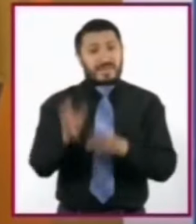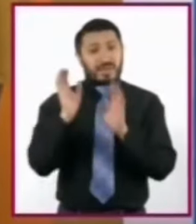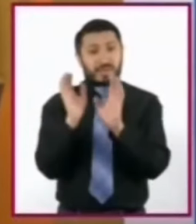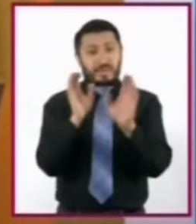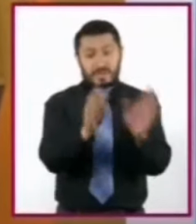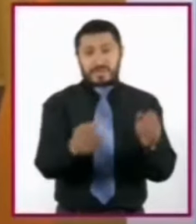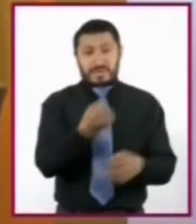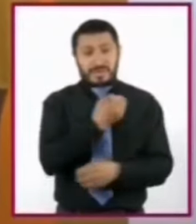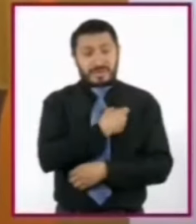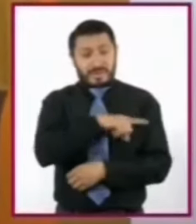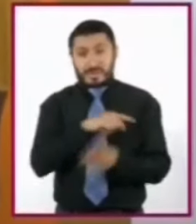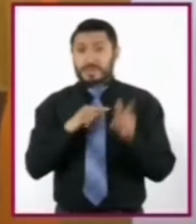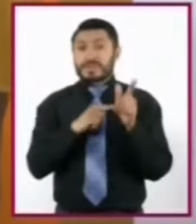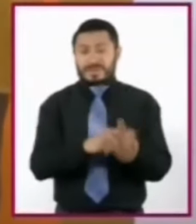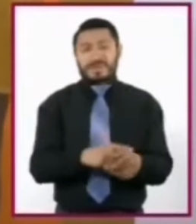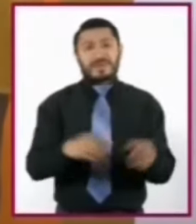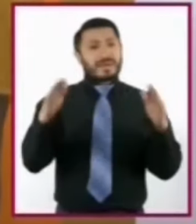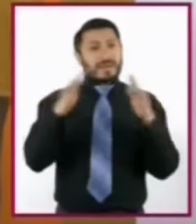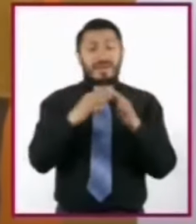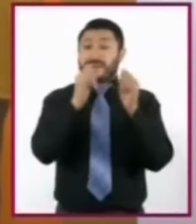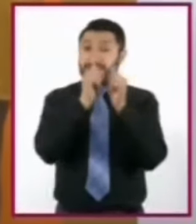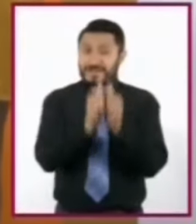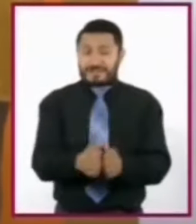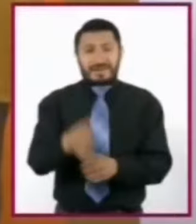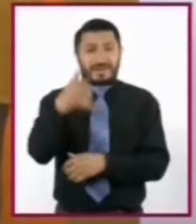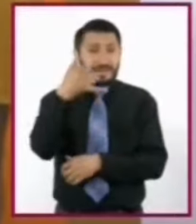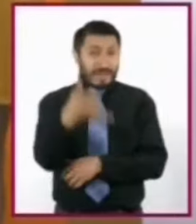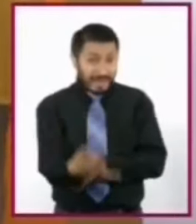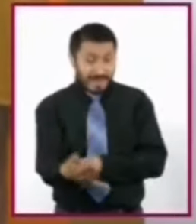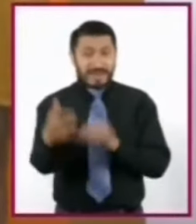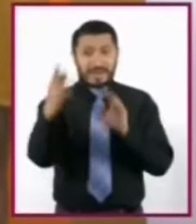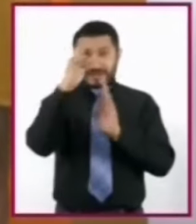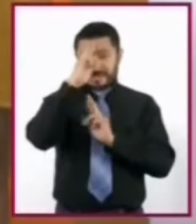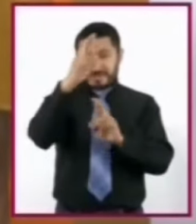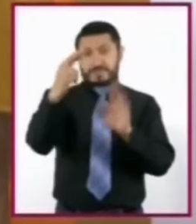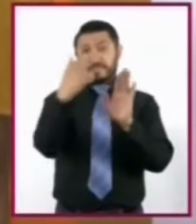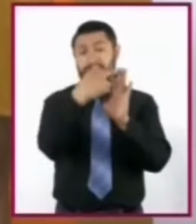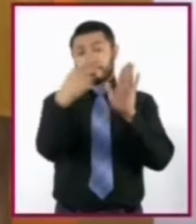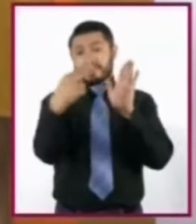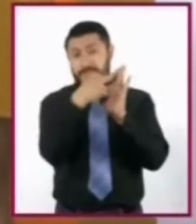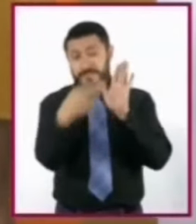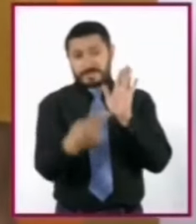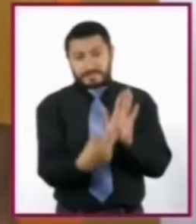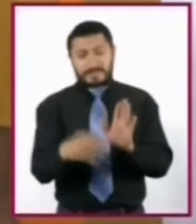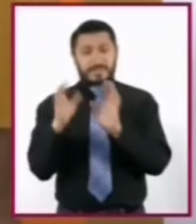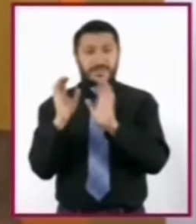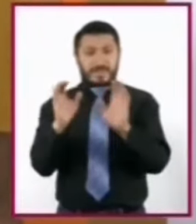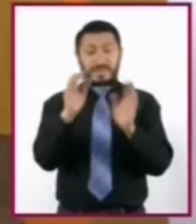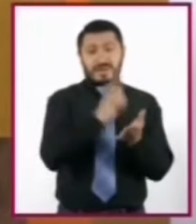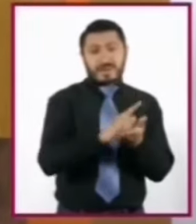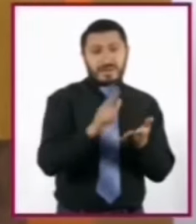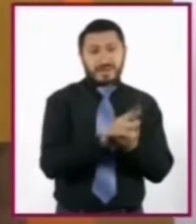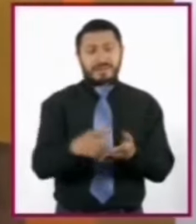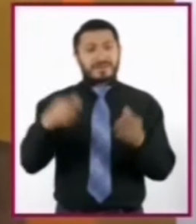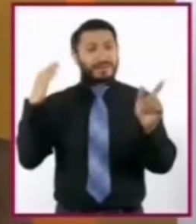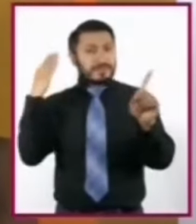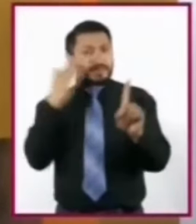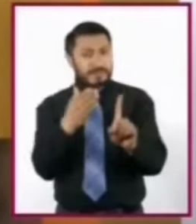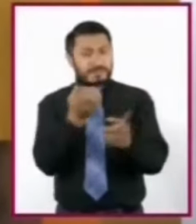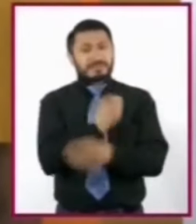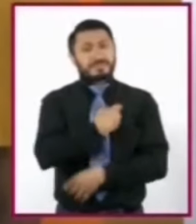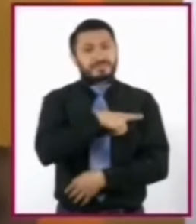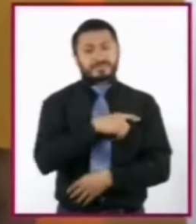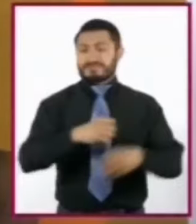de su salud, manteniéndose en casa y tomando todas las medidas necesarias de higiene para mantenerse sanos